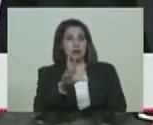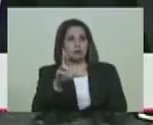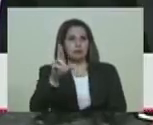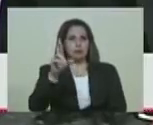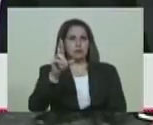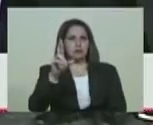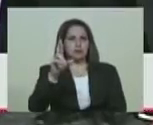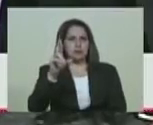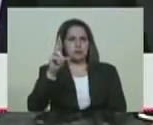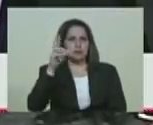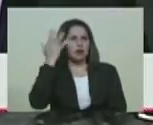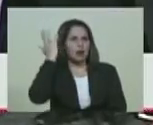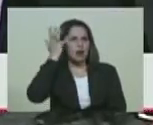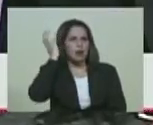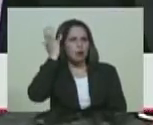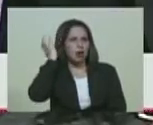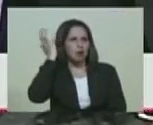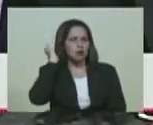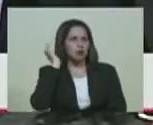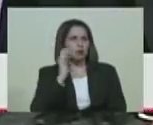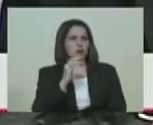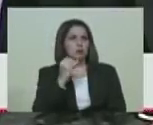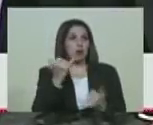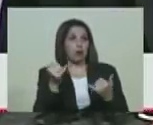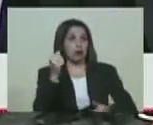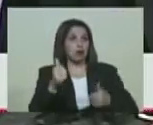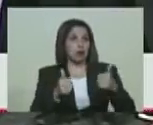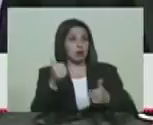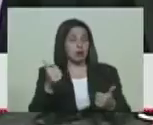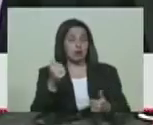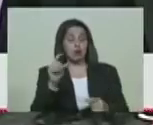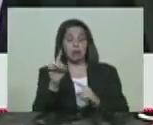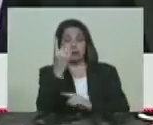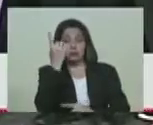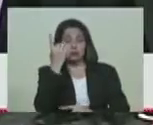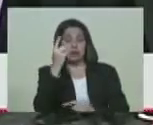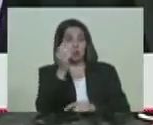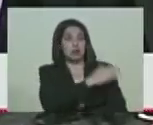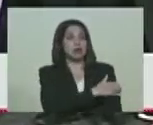Alud, candidato presidencial desde ya, de la derecha.